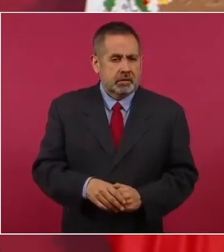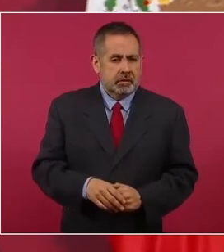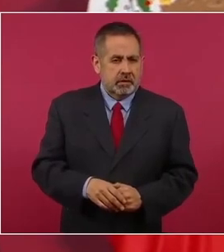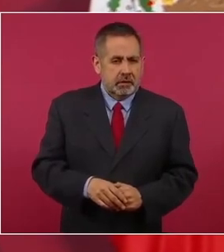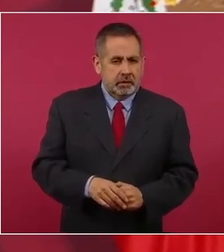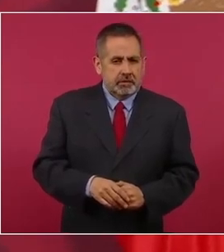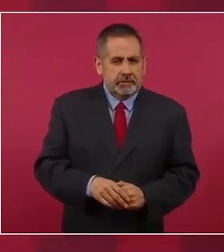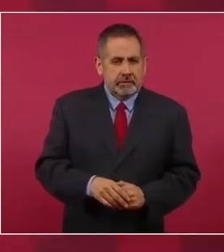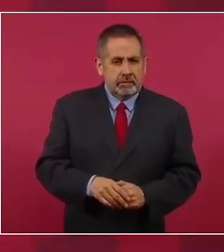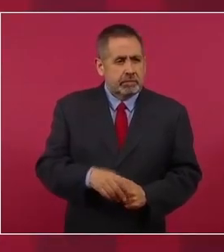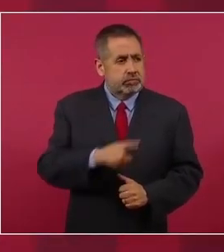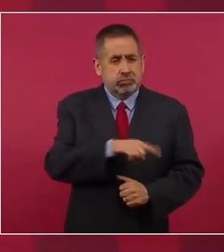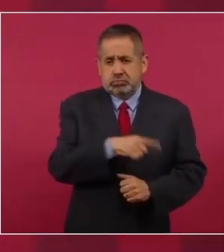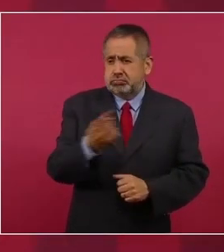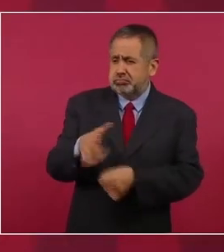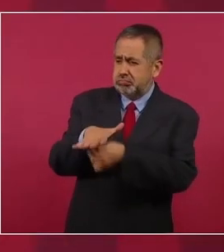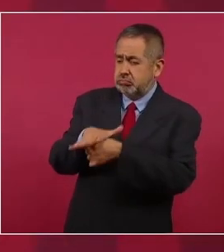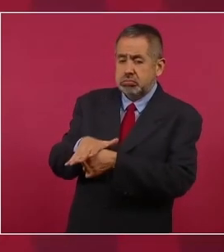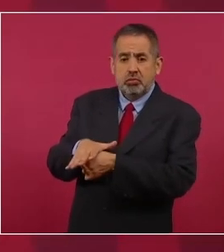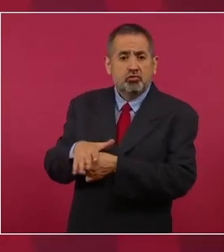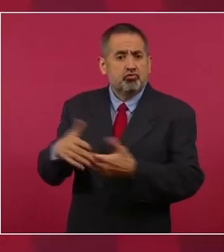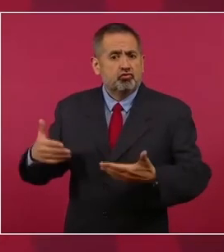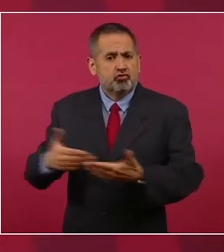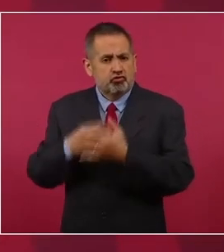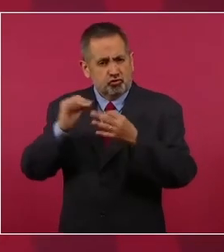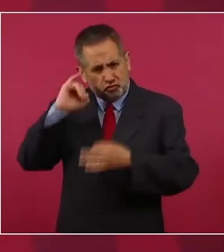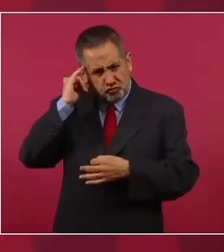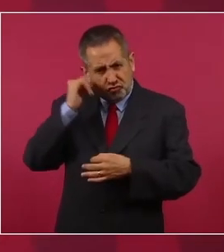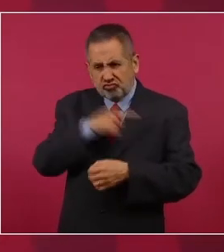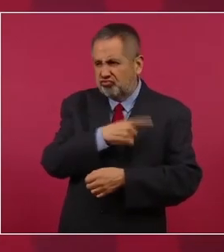se reprimió a los pueblos originarios